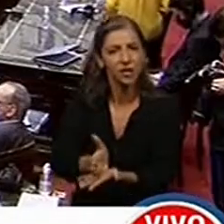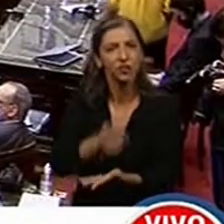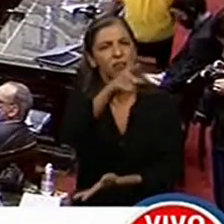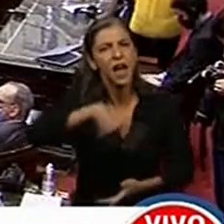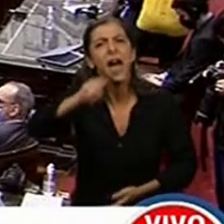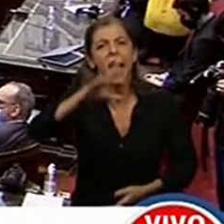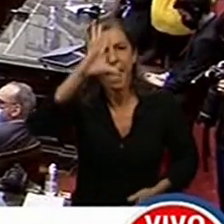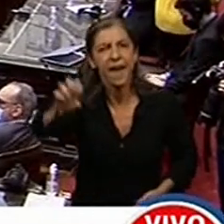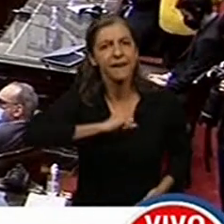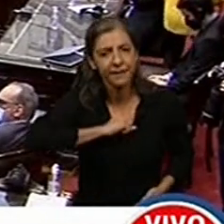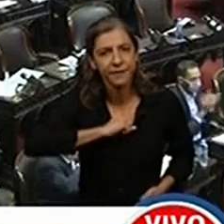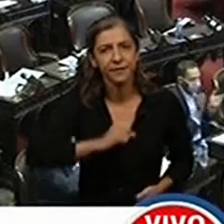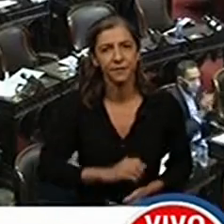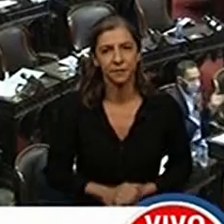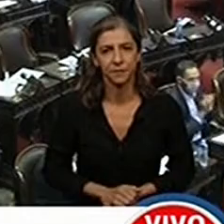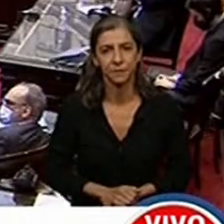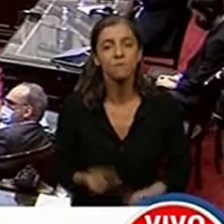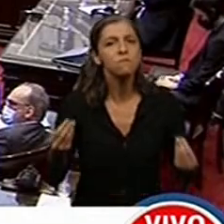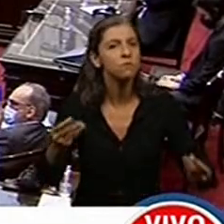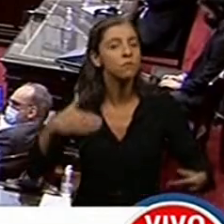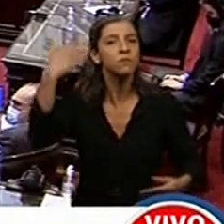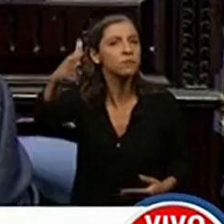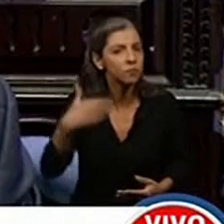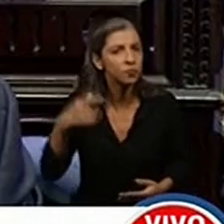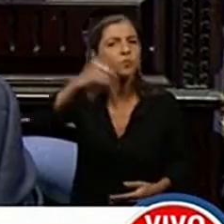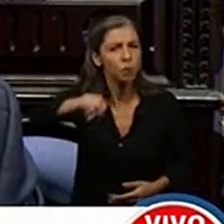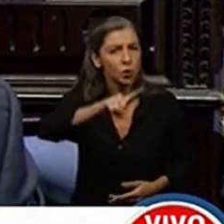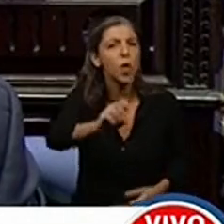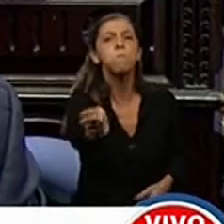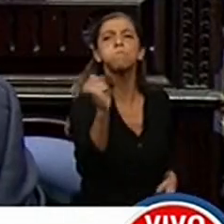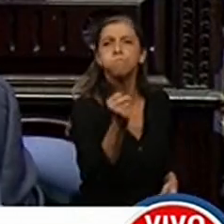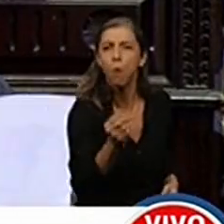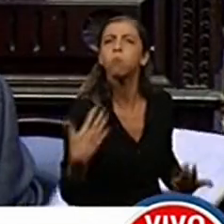Anímense, porque algún día le va a pasar a ustedes.